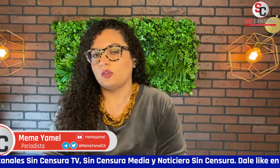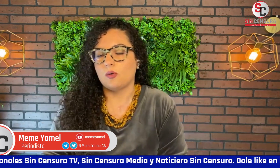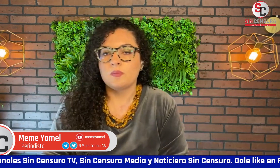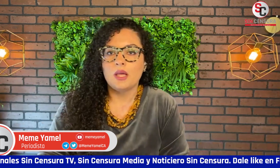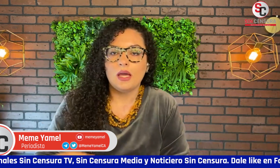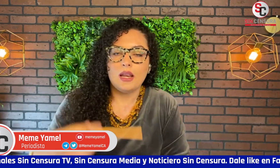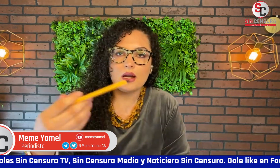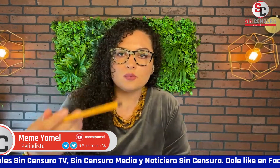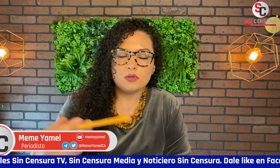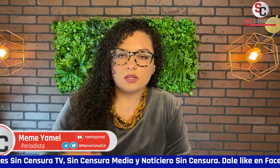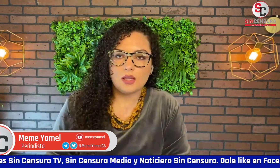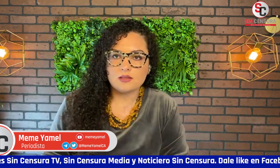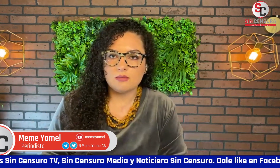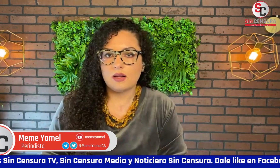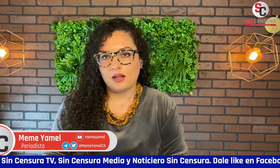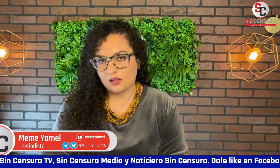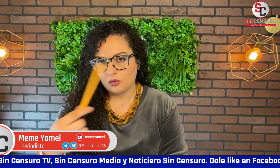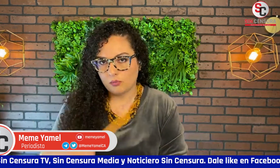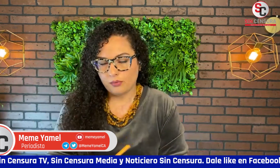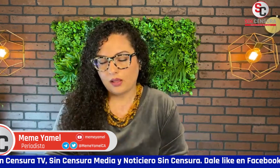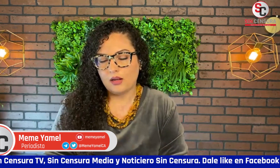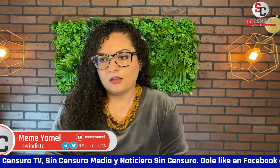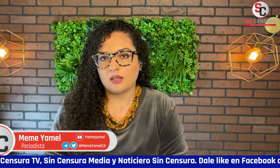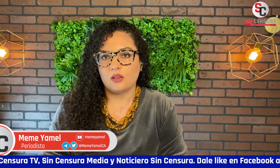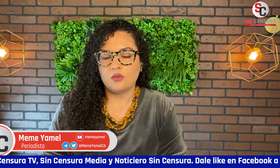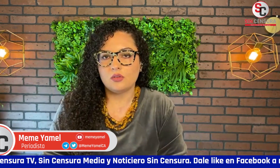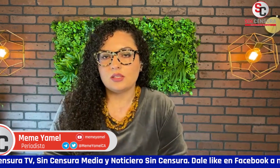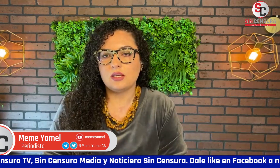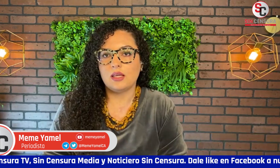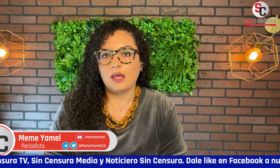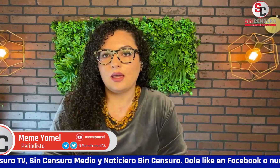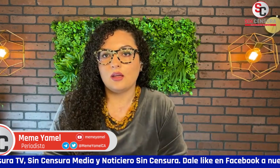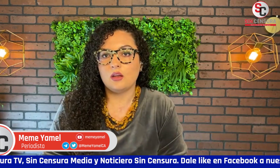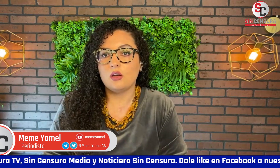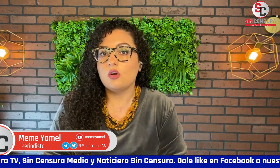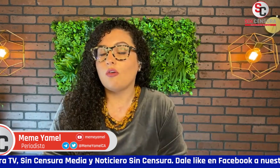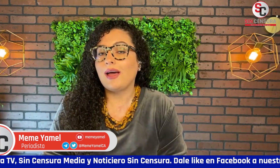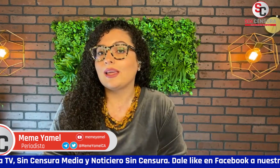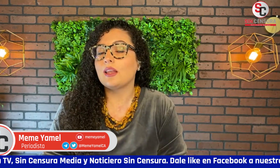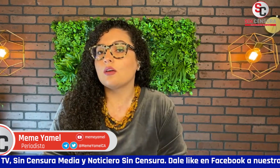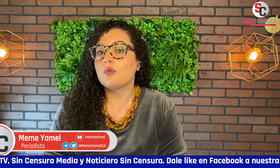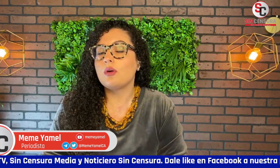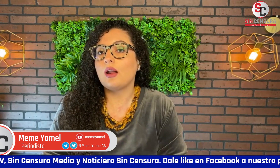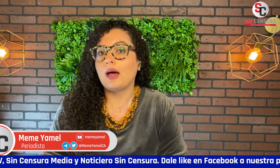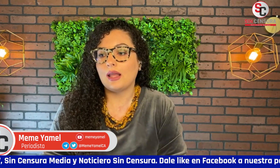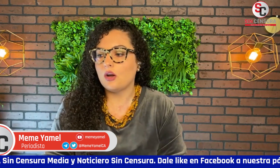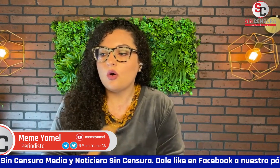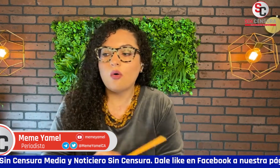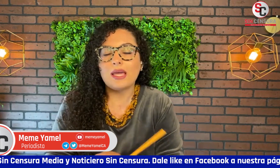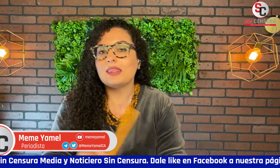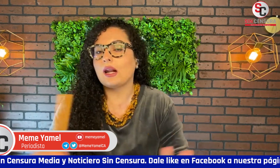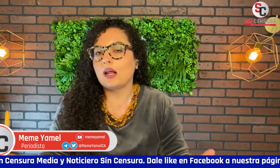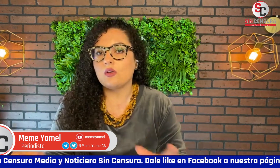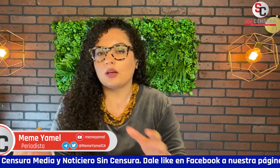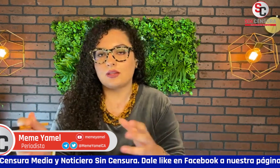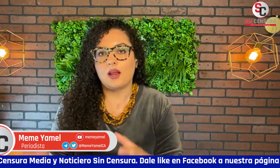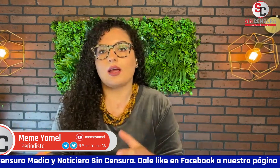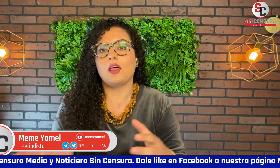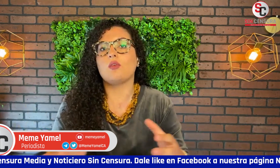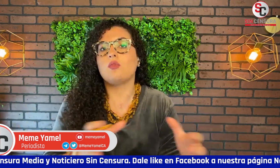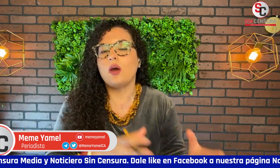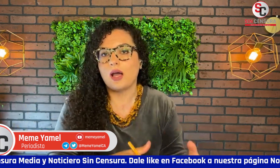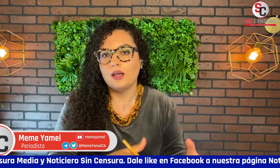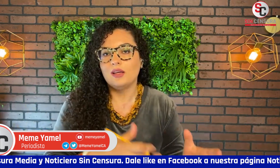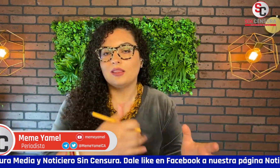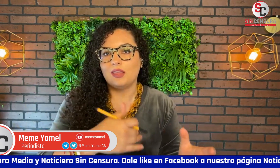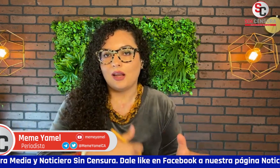quedarán dentro. En la respuesta que hace Semarnat, por adelantado, dice que no hay ningún área, no hay terreno que se haya